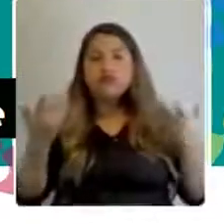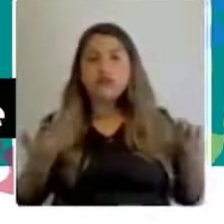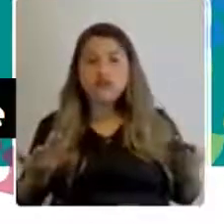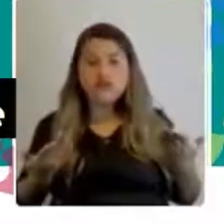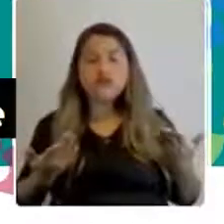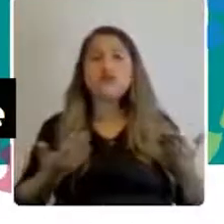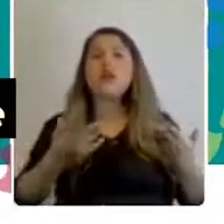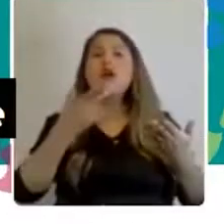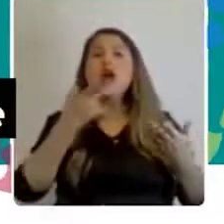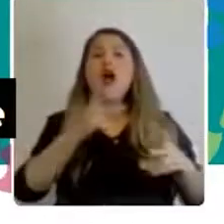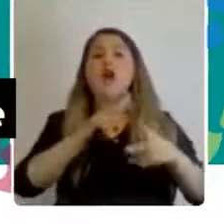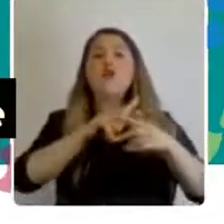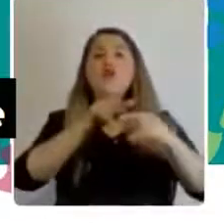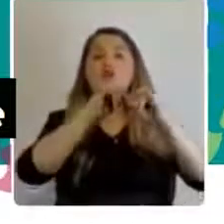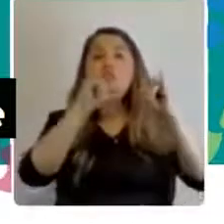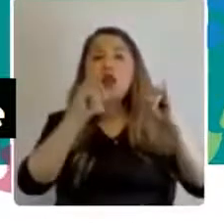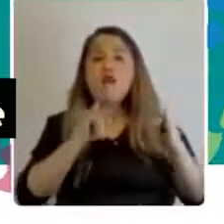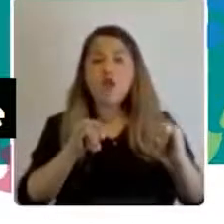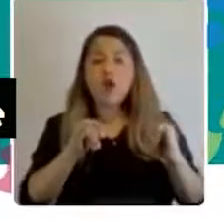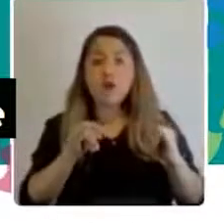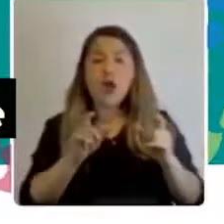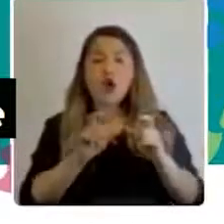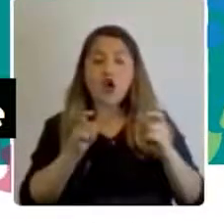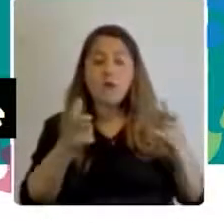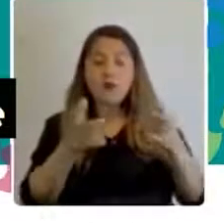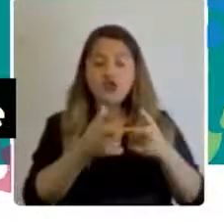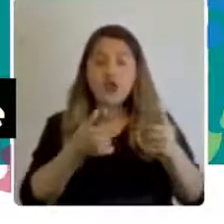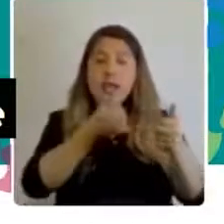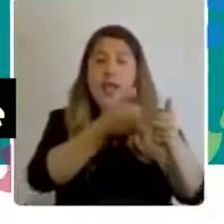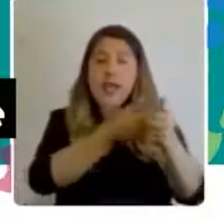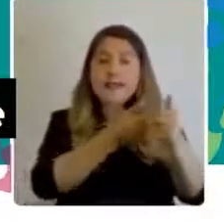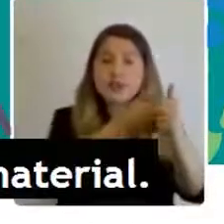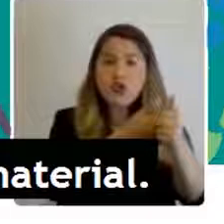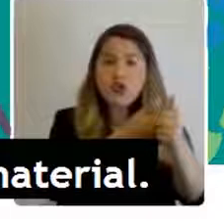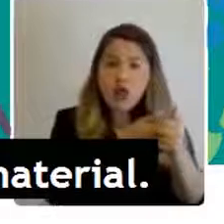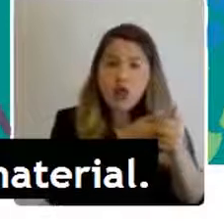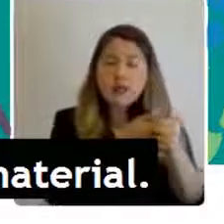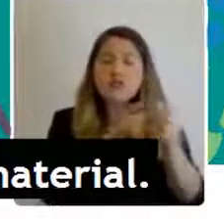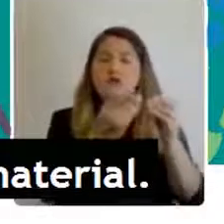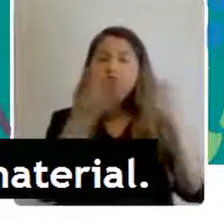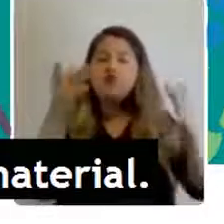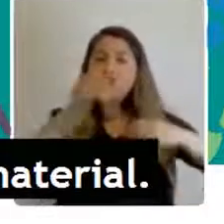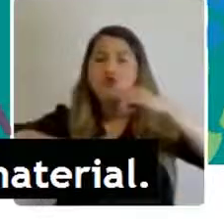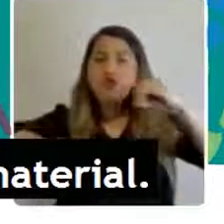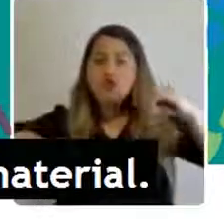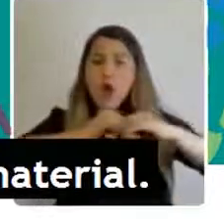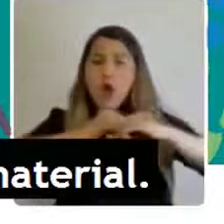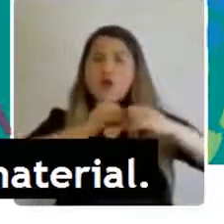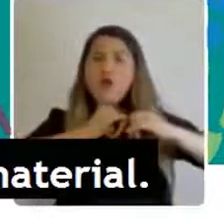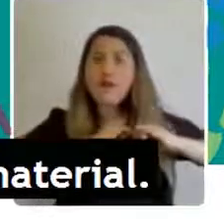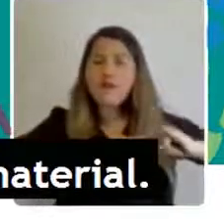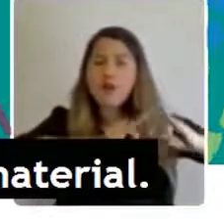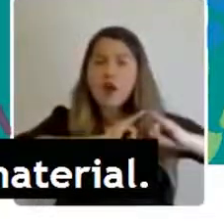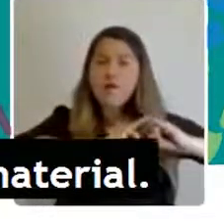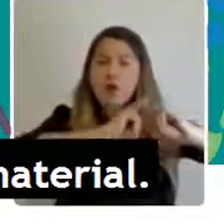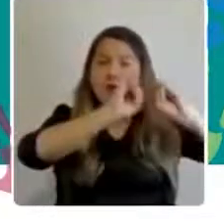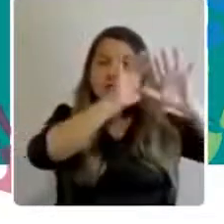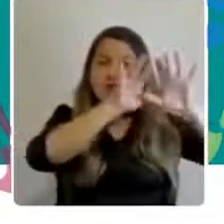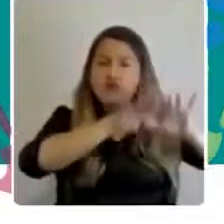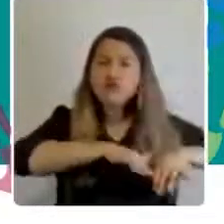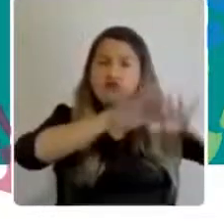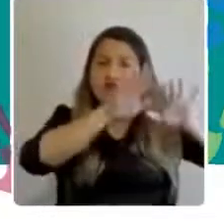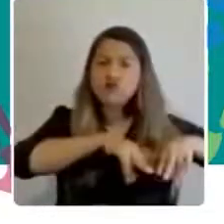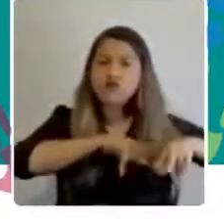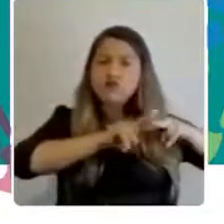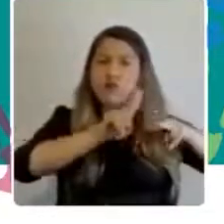la forma de comisiones asesoras que ya llevan años emitiendo, evacuando informes y trabajos. Y ahí hay material, eso me